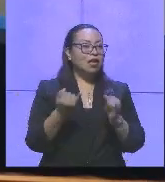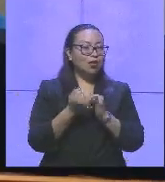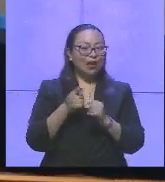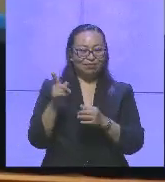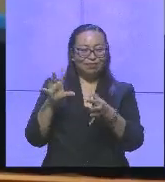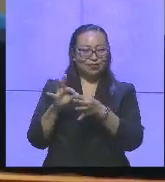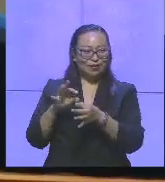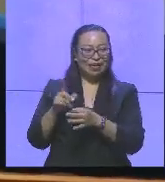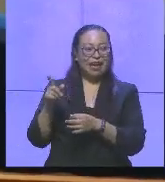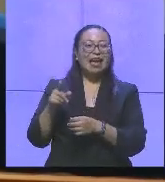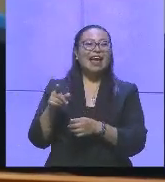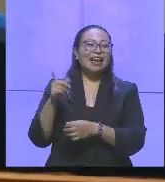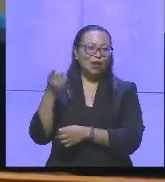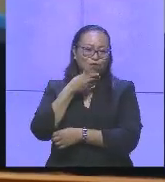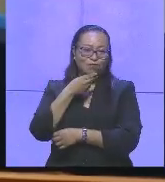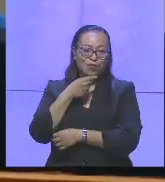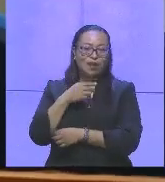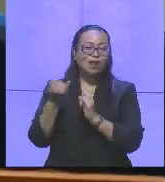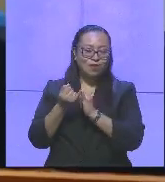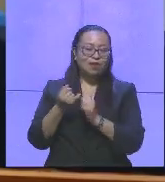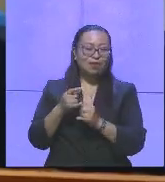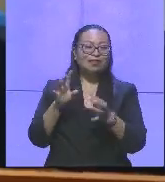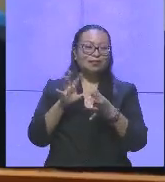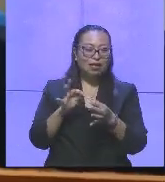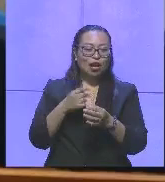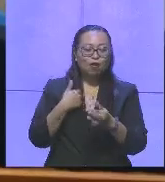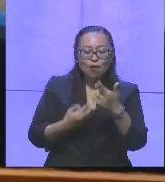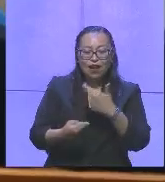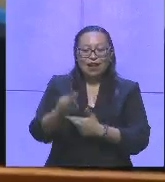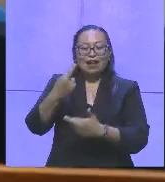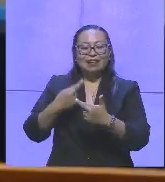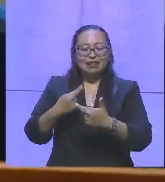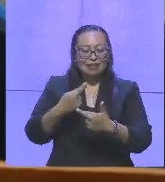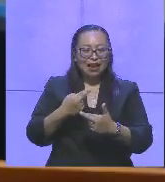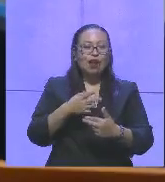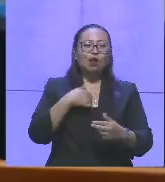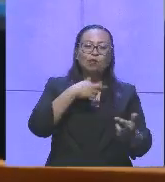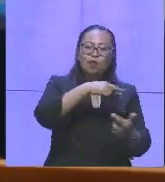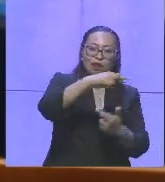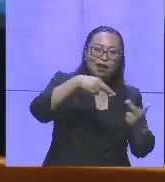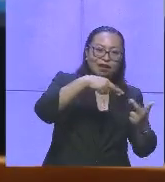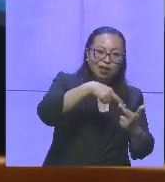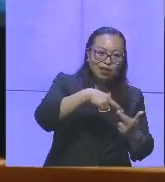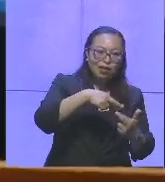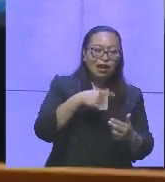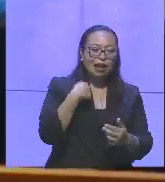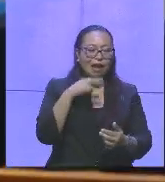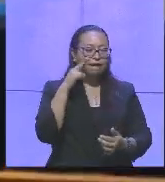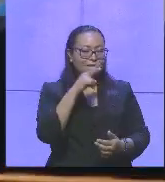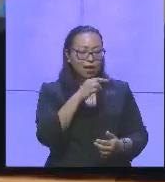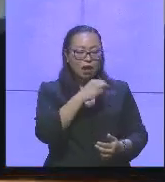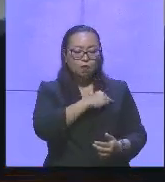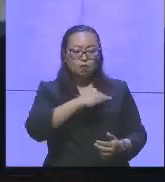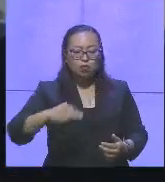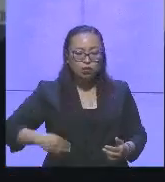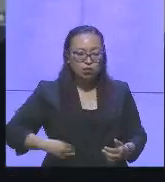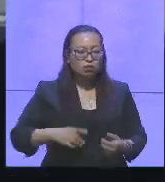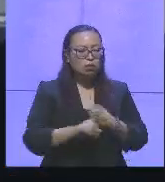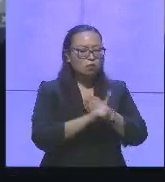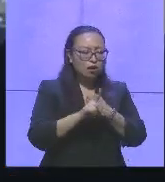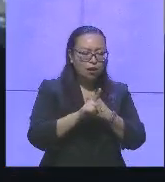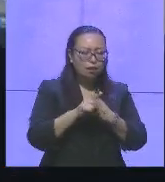magistrado, permite también regresar a las sentencias regionales o locales que dieron también pie a estos